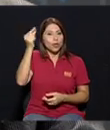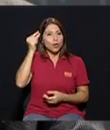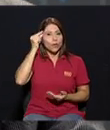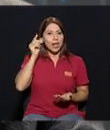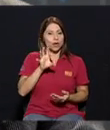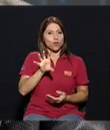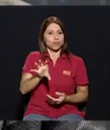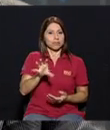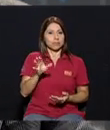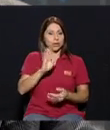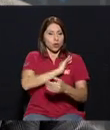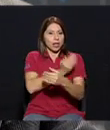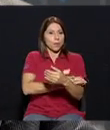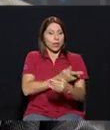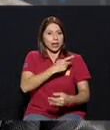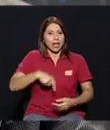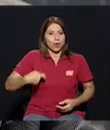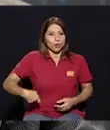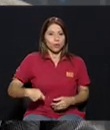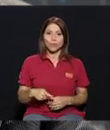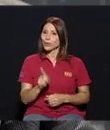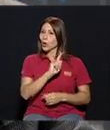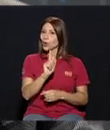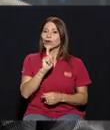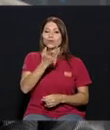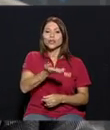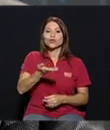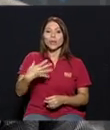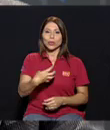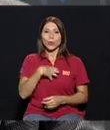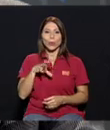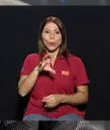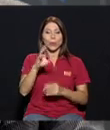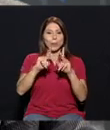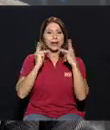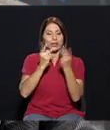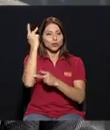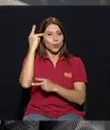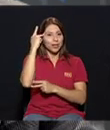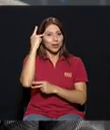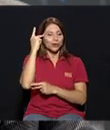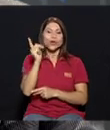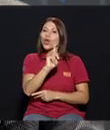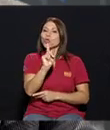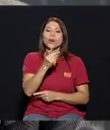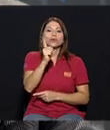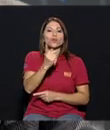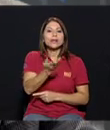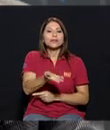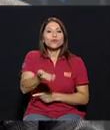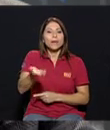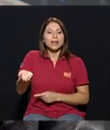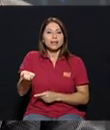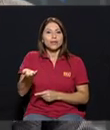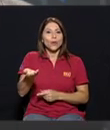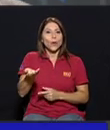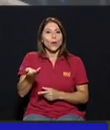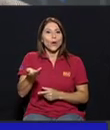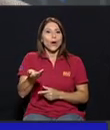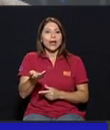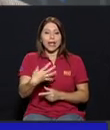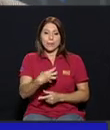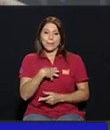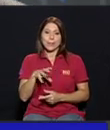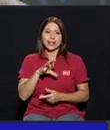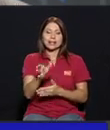gobierno, del Poder Ejecutivo, no es un instrumento de los partidos políticos, no puede ser un instrumento de determinados